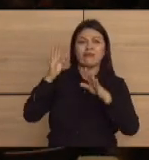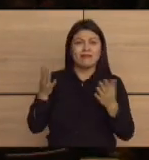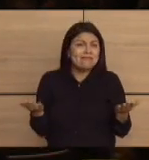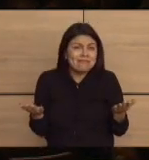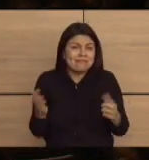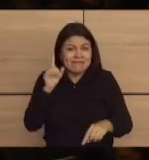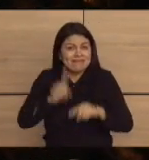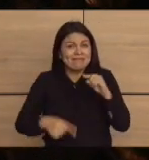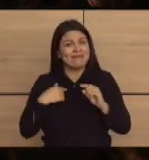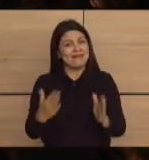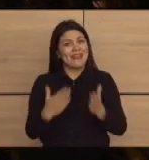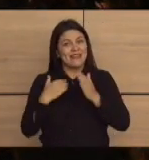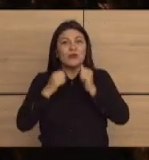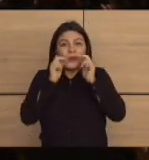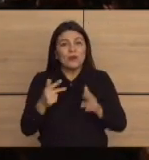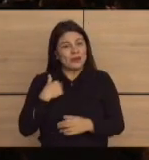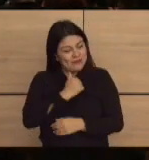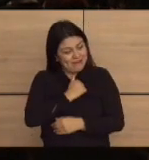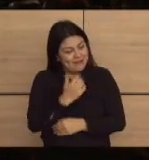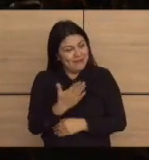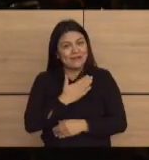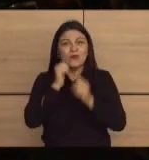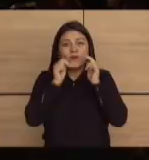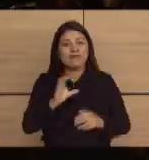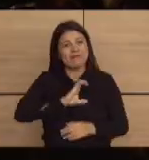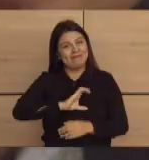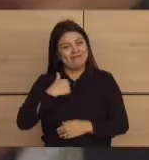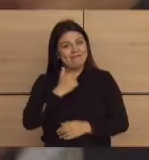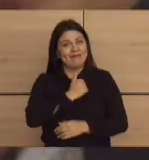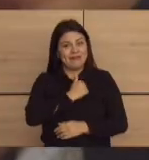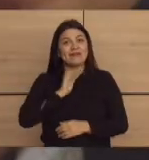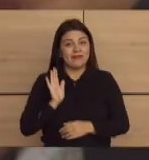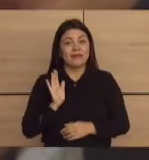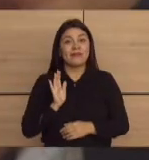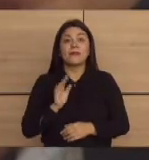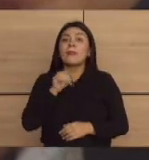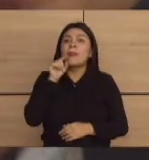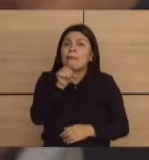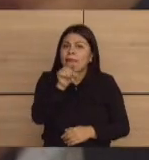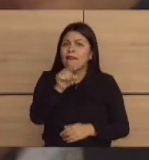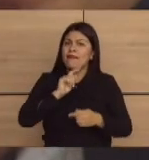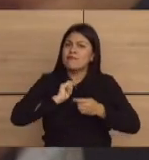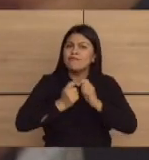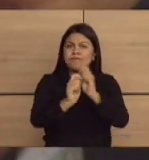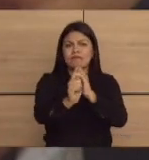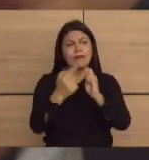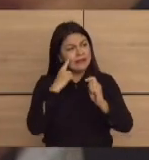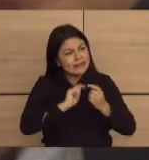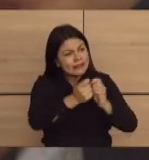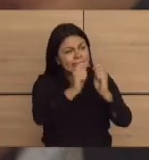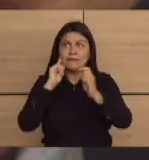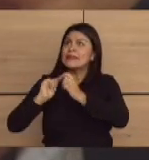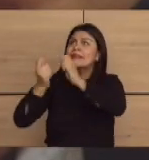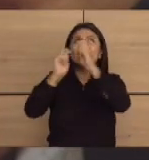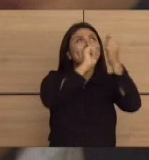propio, característico del ser humano. Y es en ese entorno de cambios también donde tenemos